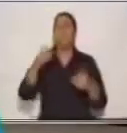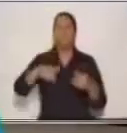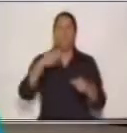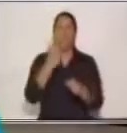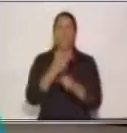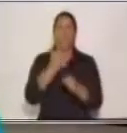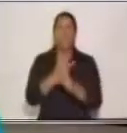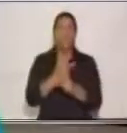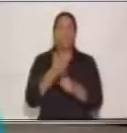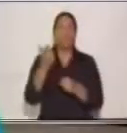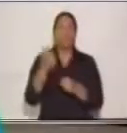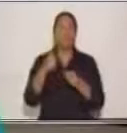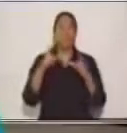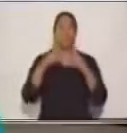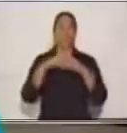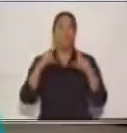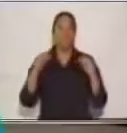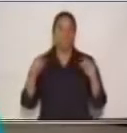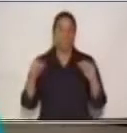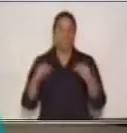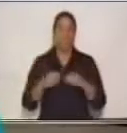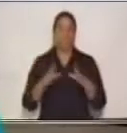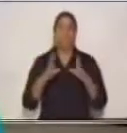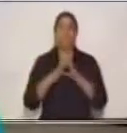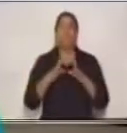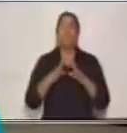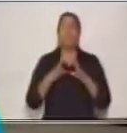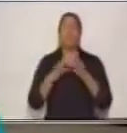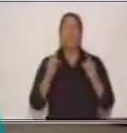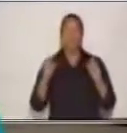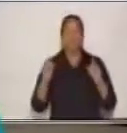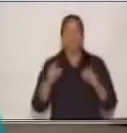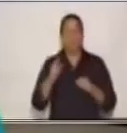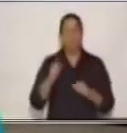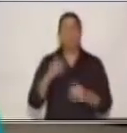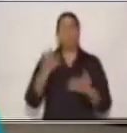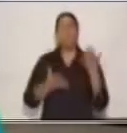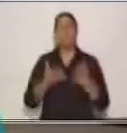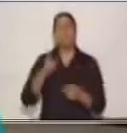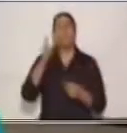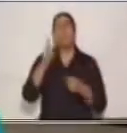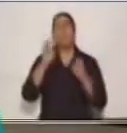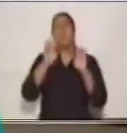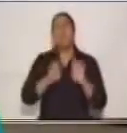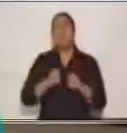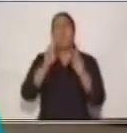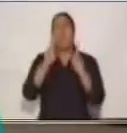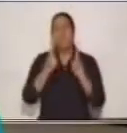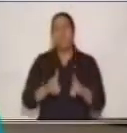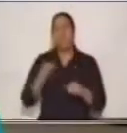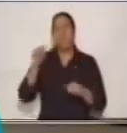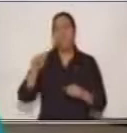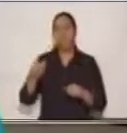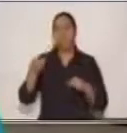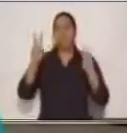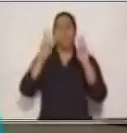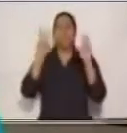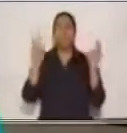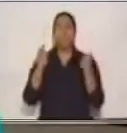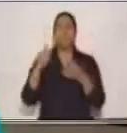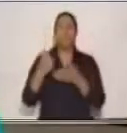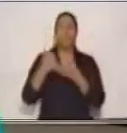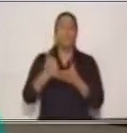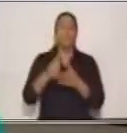Ciencias Sociales. Si hay alguna persona con discapacidad, este tema les ayudará a ejercitar